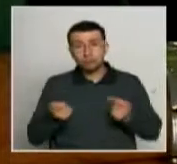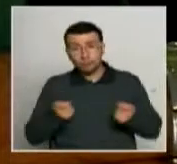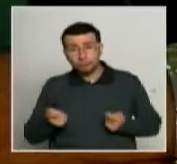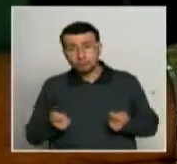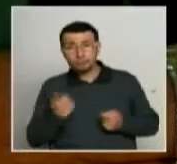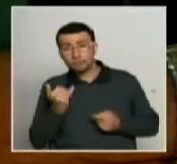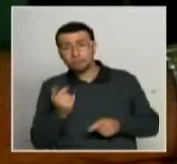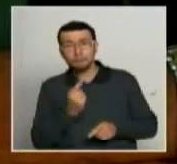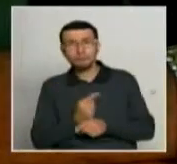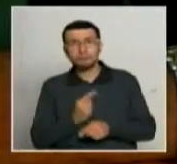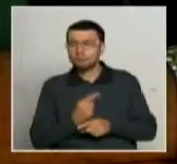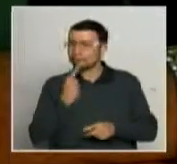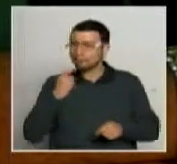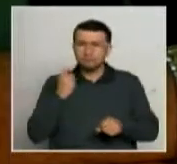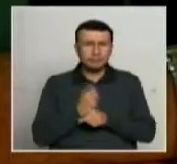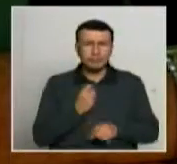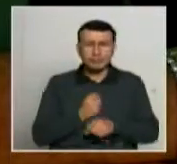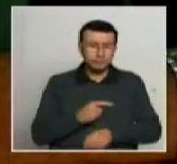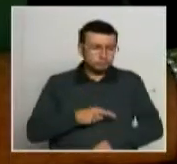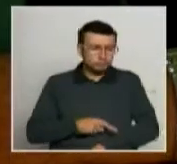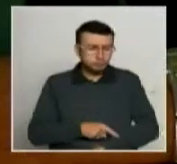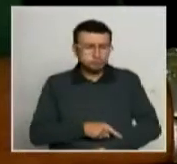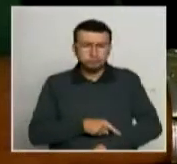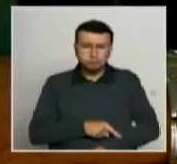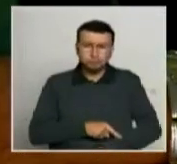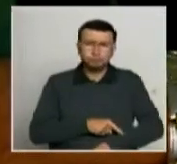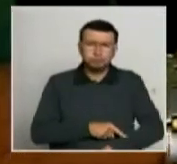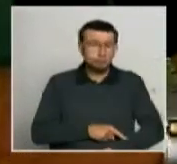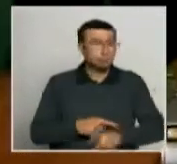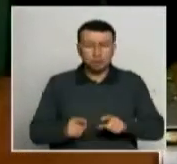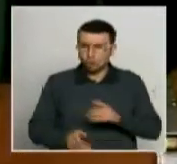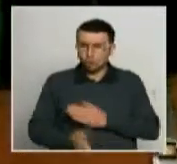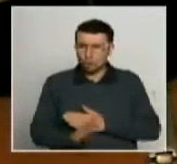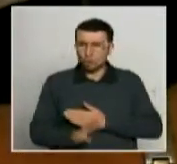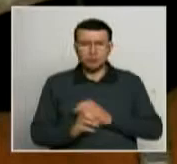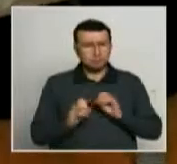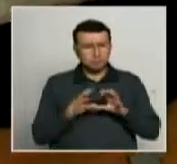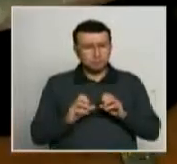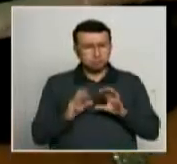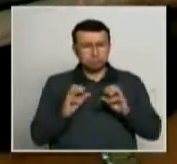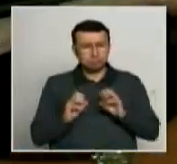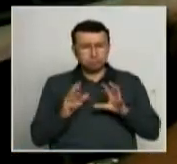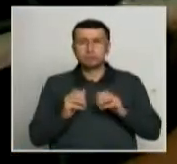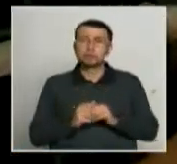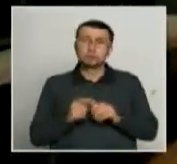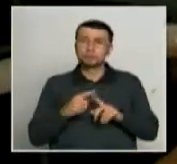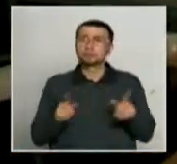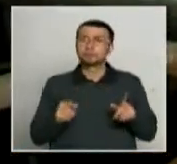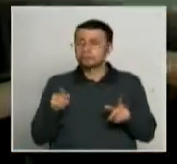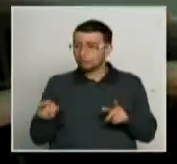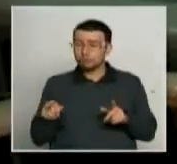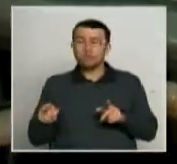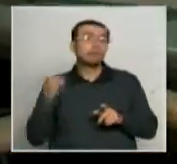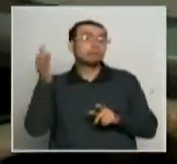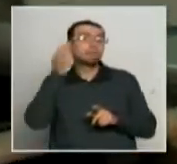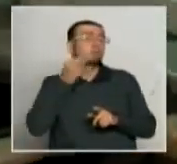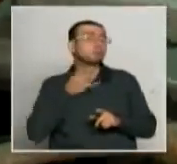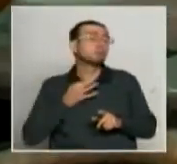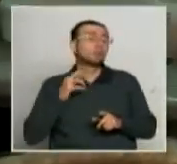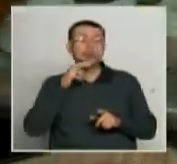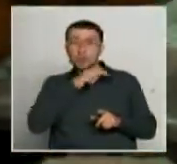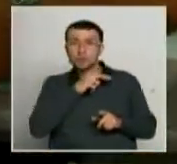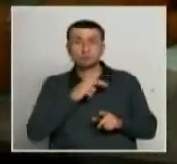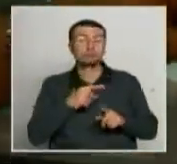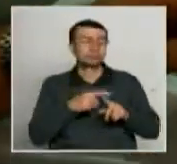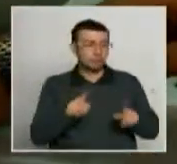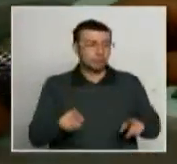difícilmente podemos hacer eso, apretamos, pero ella sigue ahí. Entonces hay una diferencia en ese sentido.